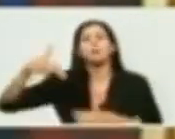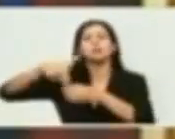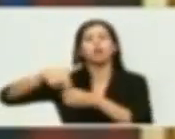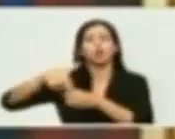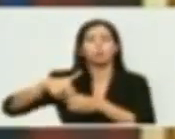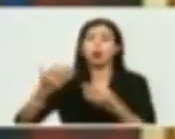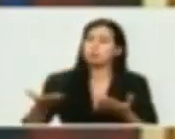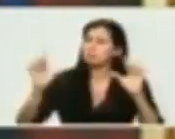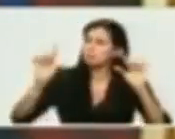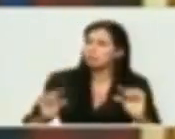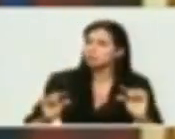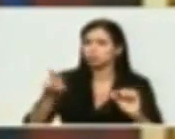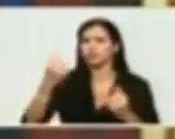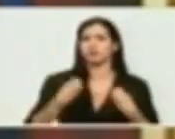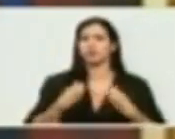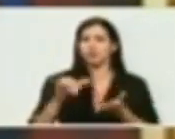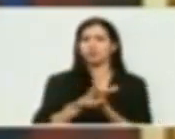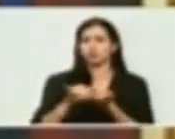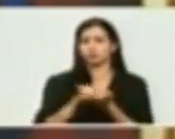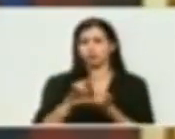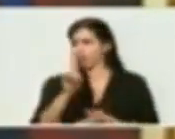¿verdad? Tú que viviste en Nueva York, ¿no?